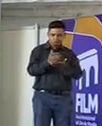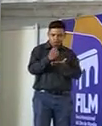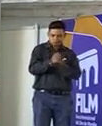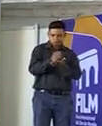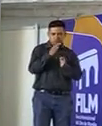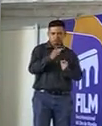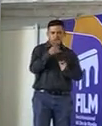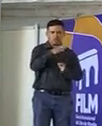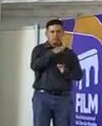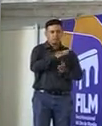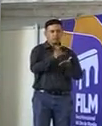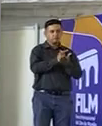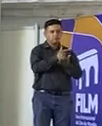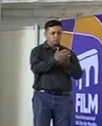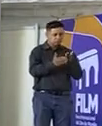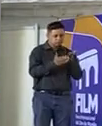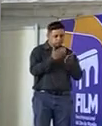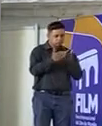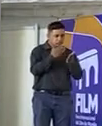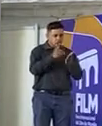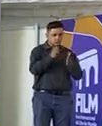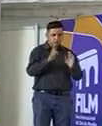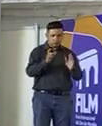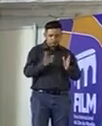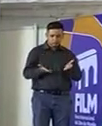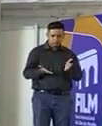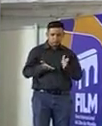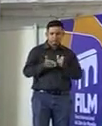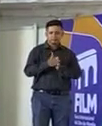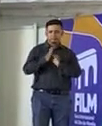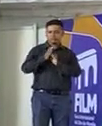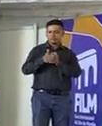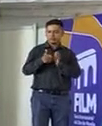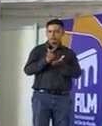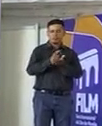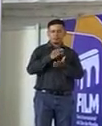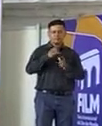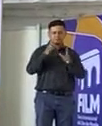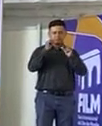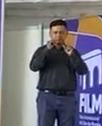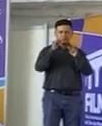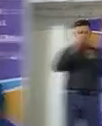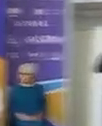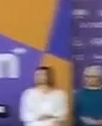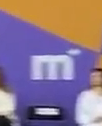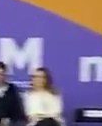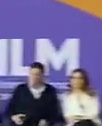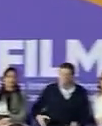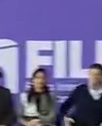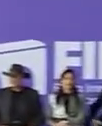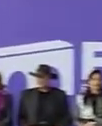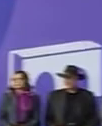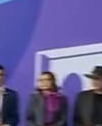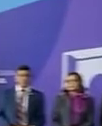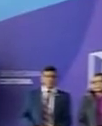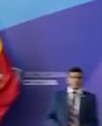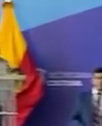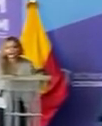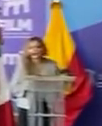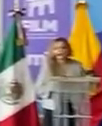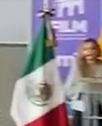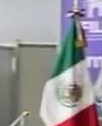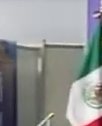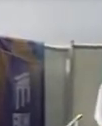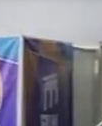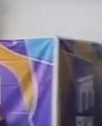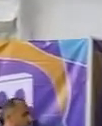que no olviden, y que cuando cierren el libro, al cerrar los ojos, puedan recordarlo y comiencen este largo camino, el del amor